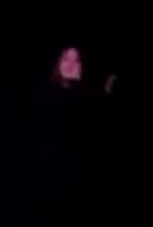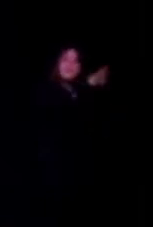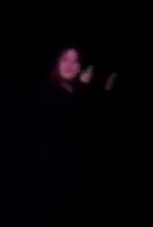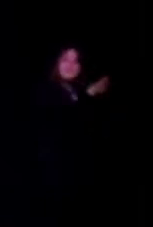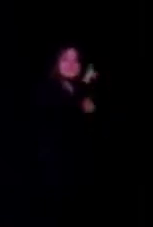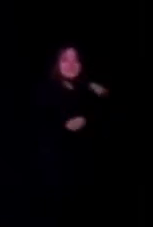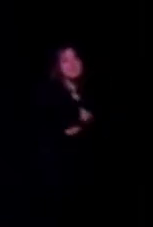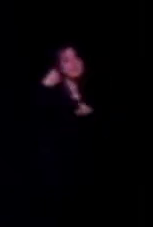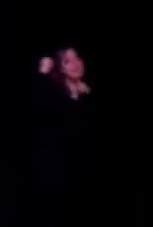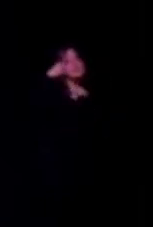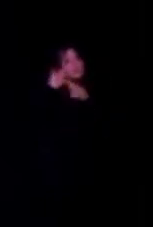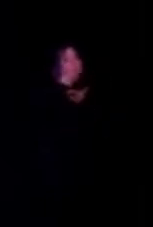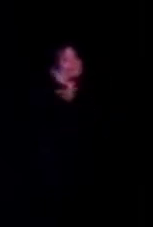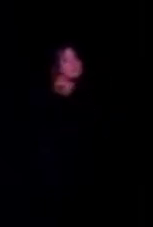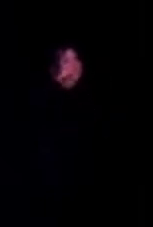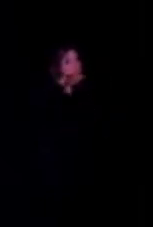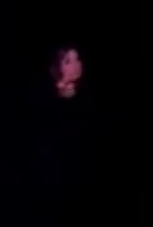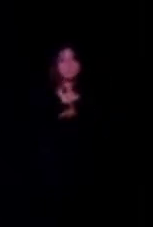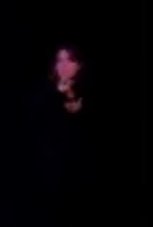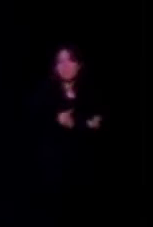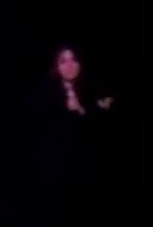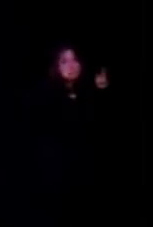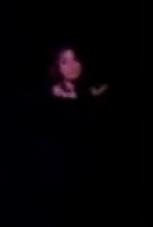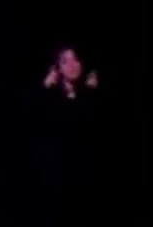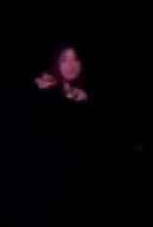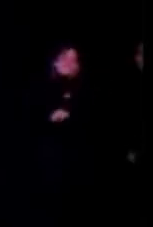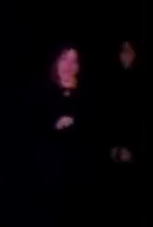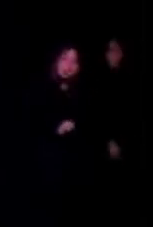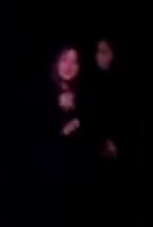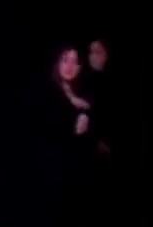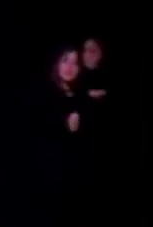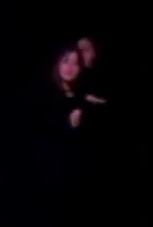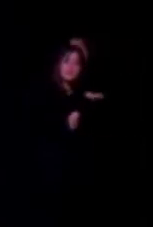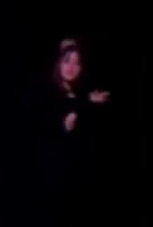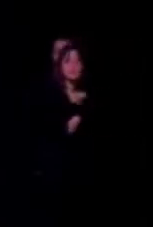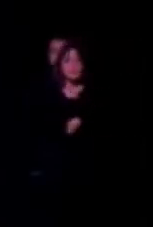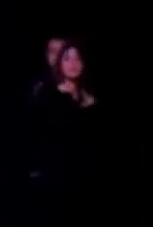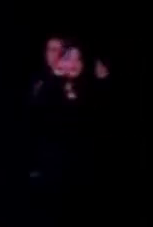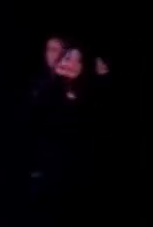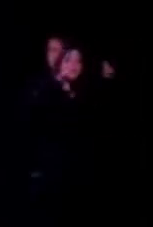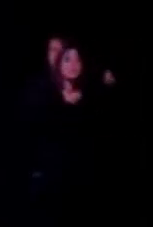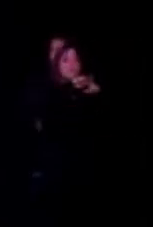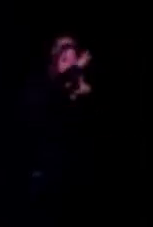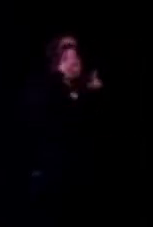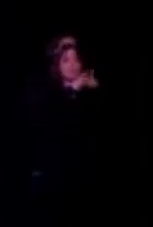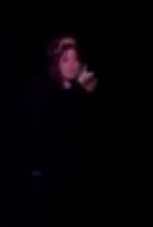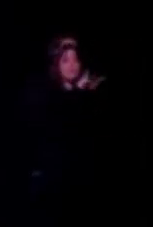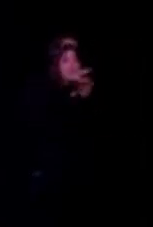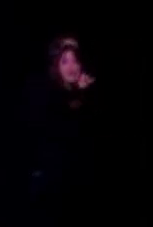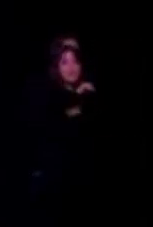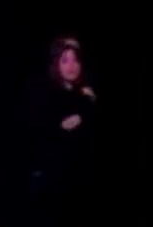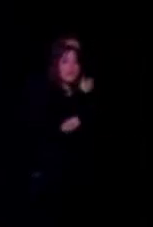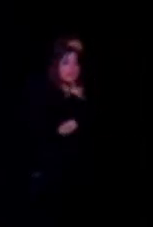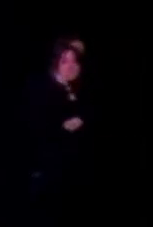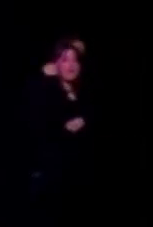berritzegune que os podrán facilitar o si no también están en la página web del departamento es una carpeta azul que